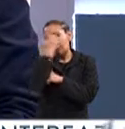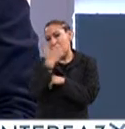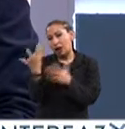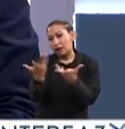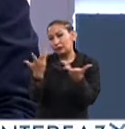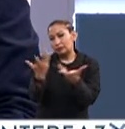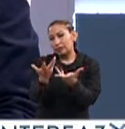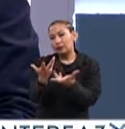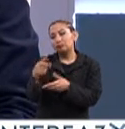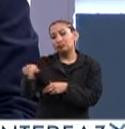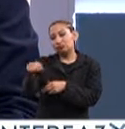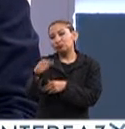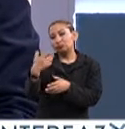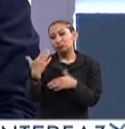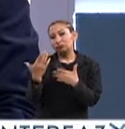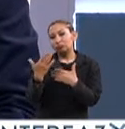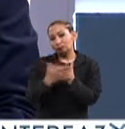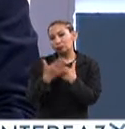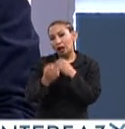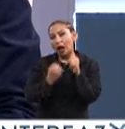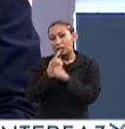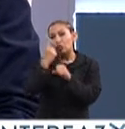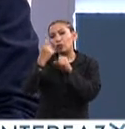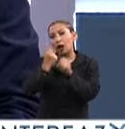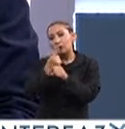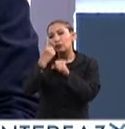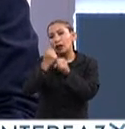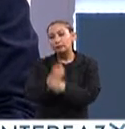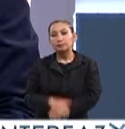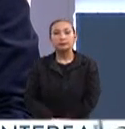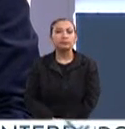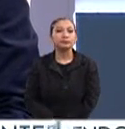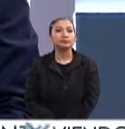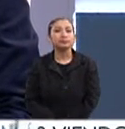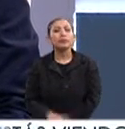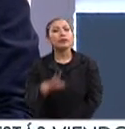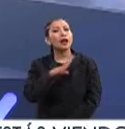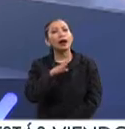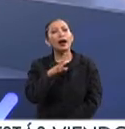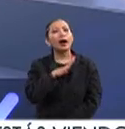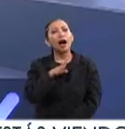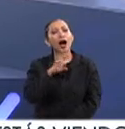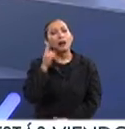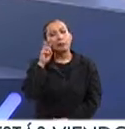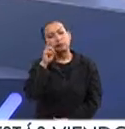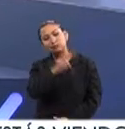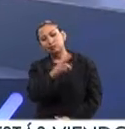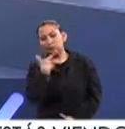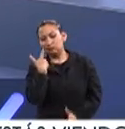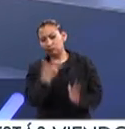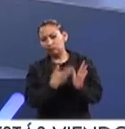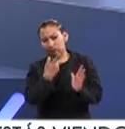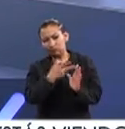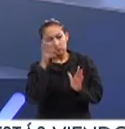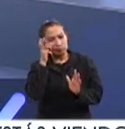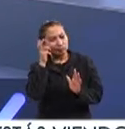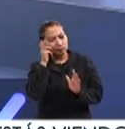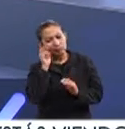selección que se da año con año. Existe una situación que yo muchas veces he